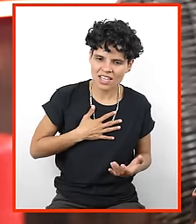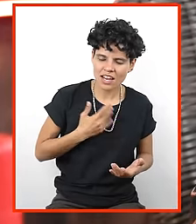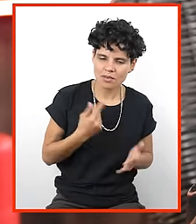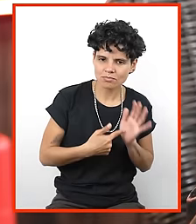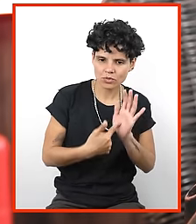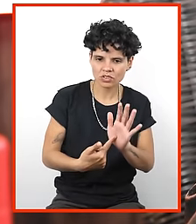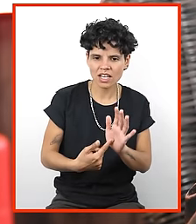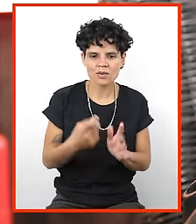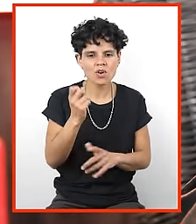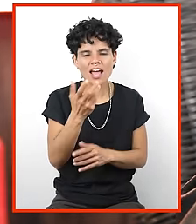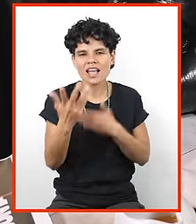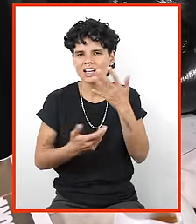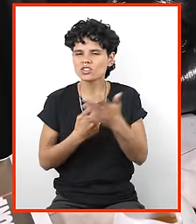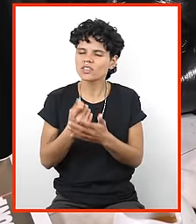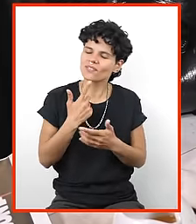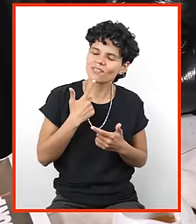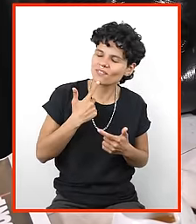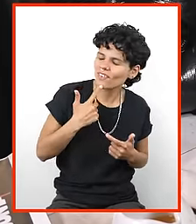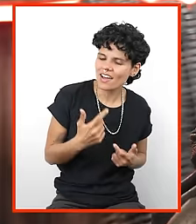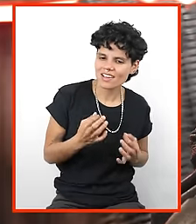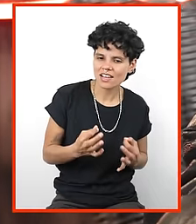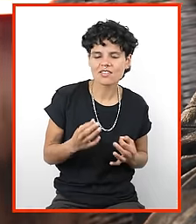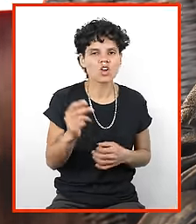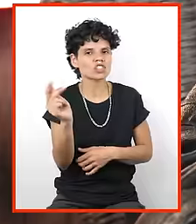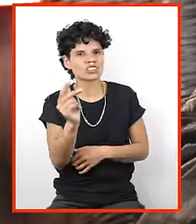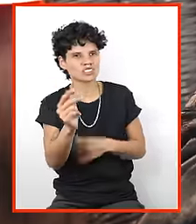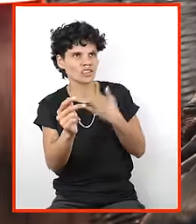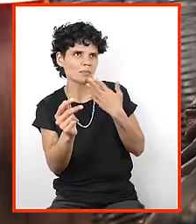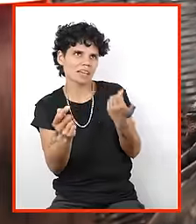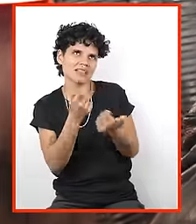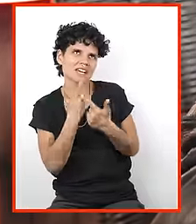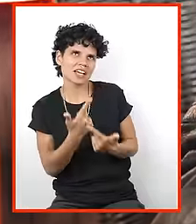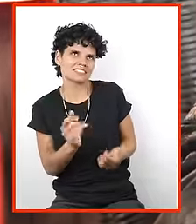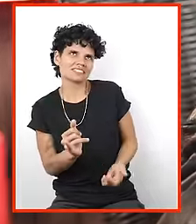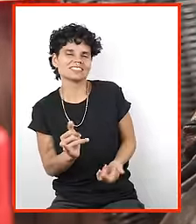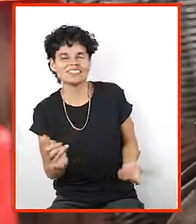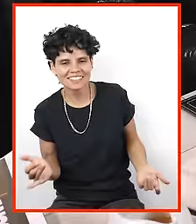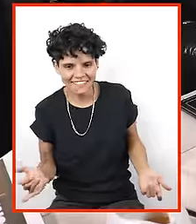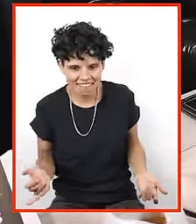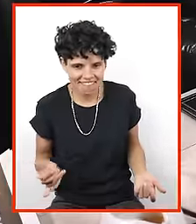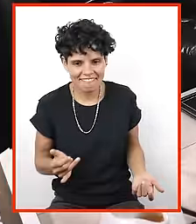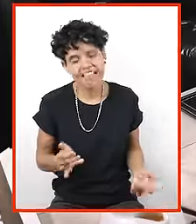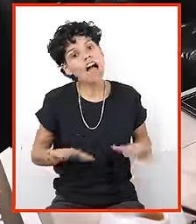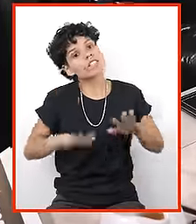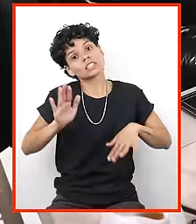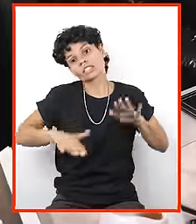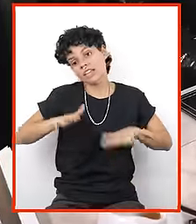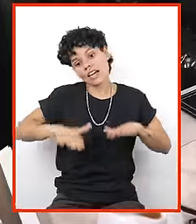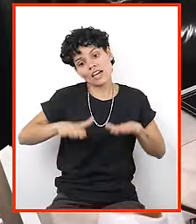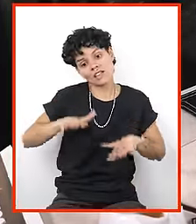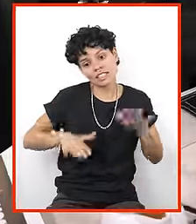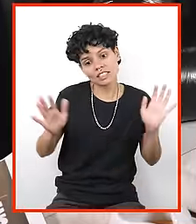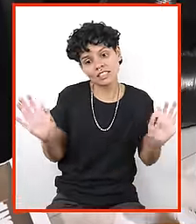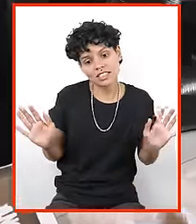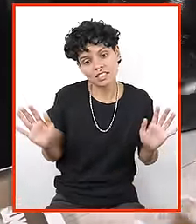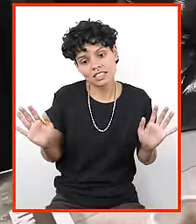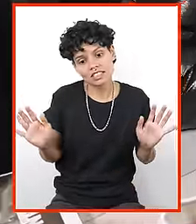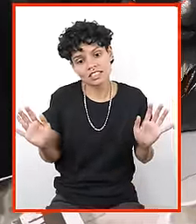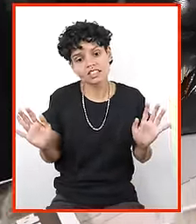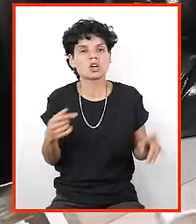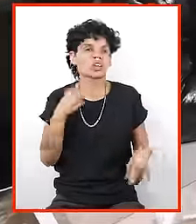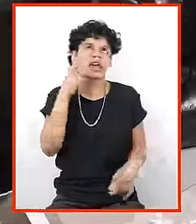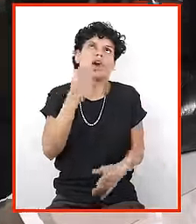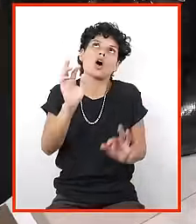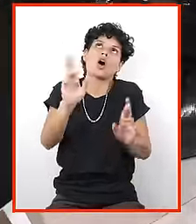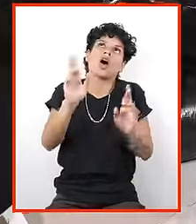Es una canción bacán. Es buena la canción. Bueno, el sexo igual es bacán. Sí, a veces. Sí. Eso es lo